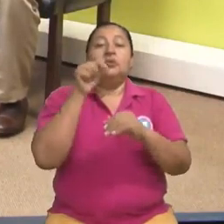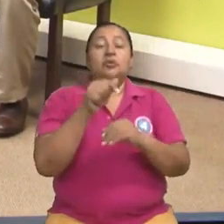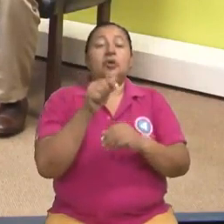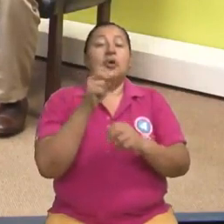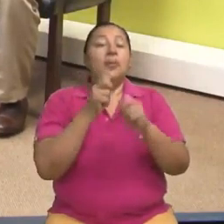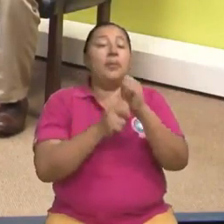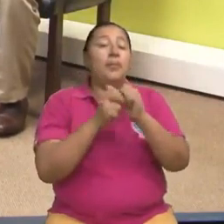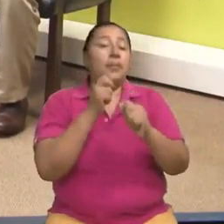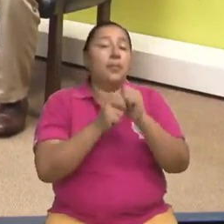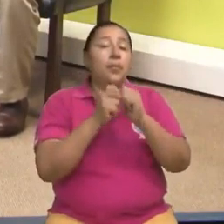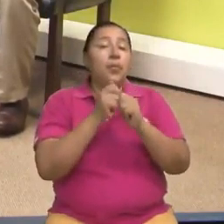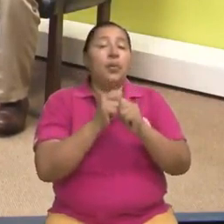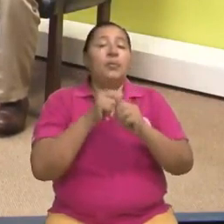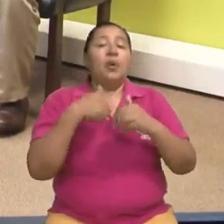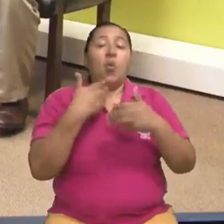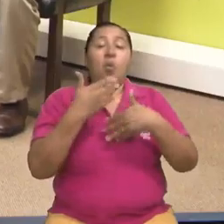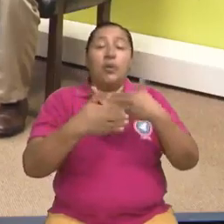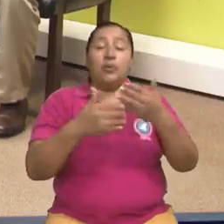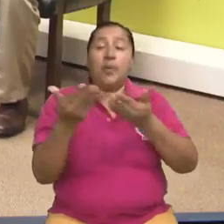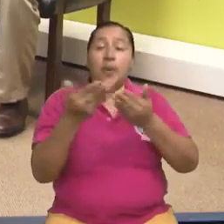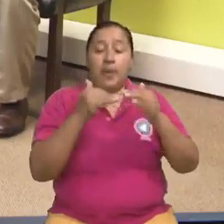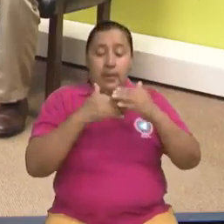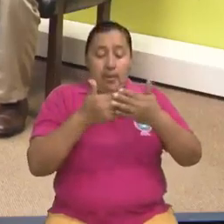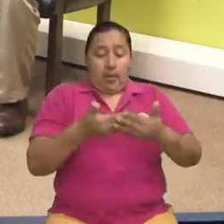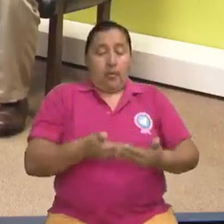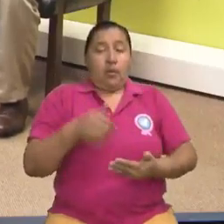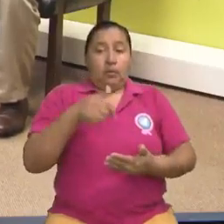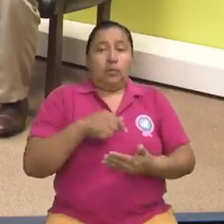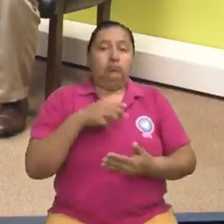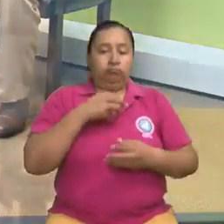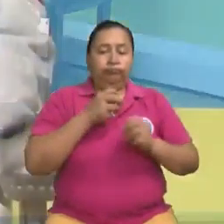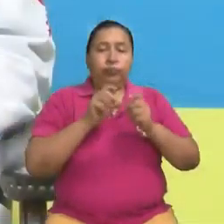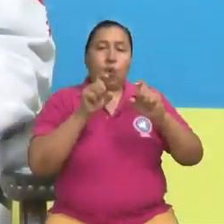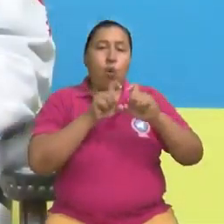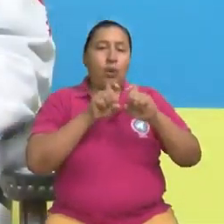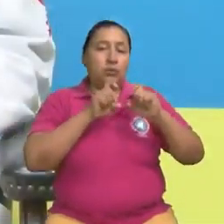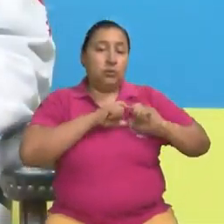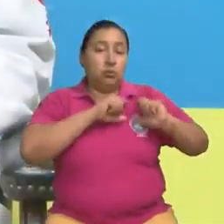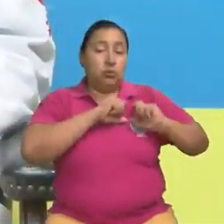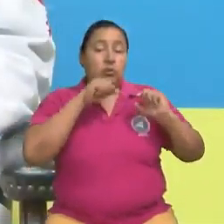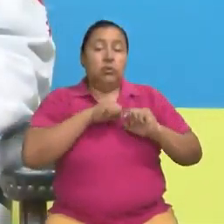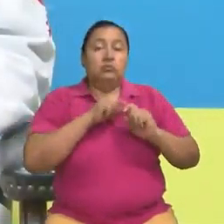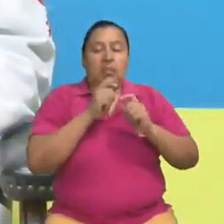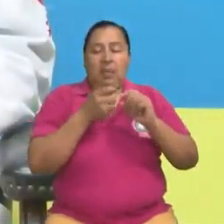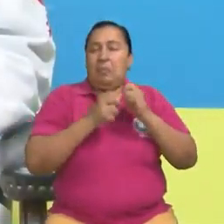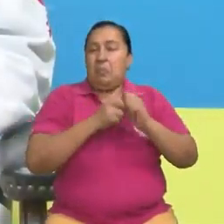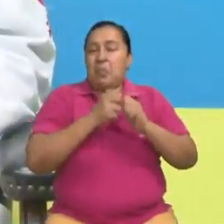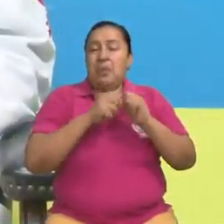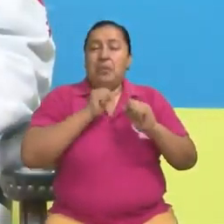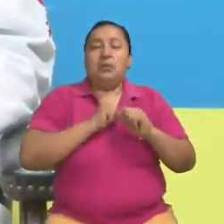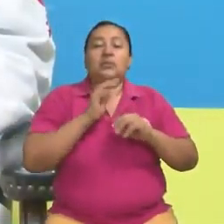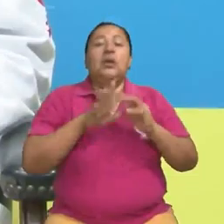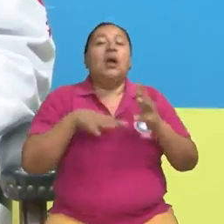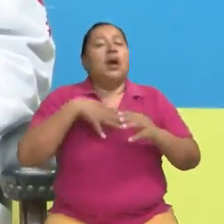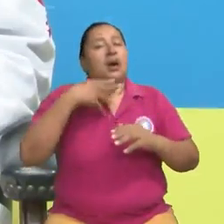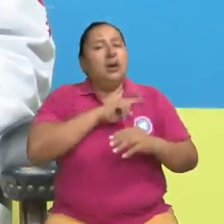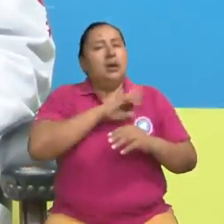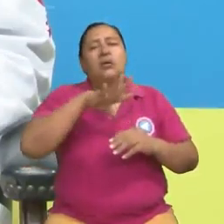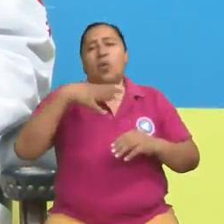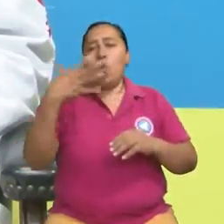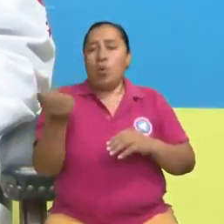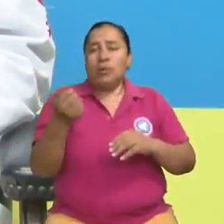formaron durante la gestación del embrión del niño. Hay una serie de cardiopatías que posteriormente se pueden adquirir